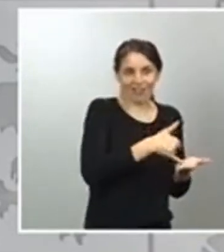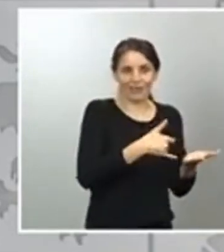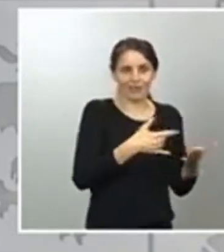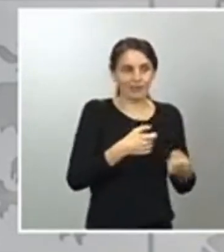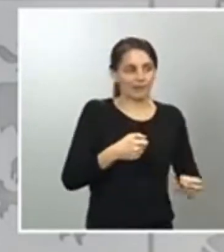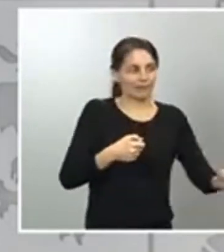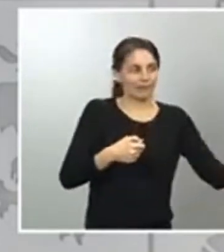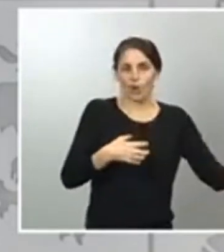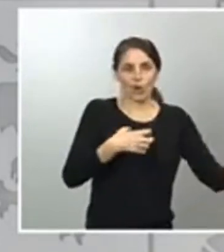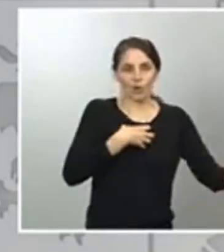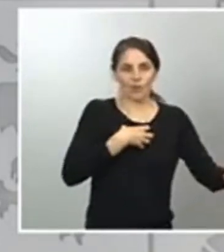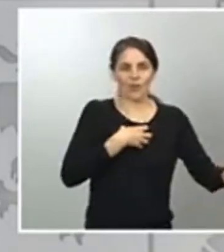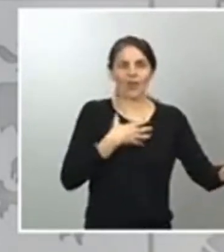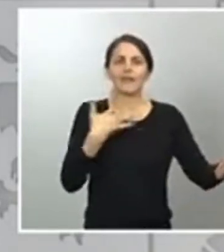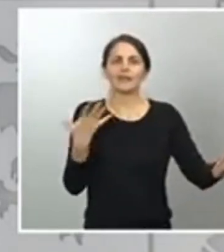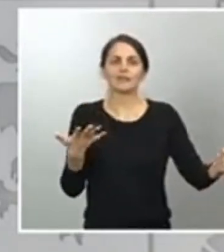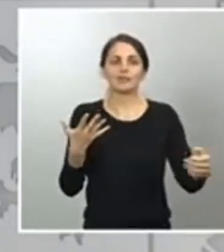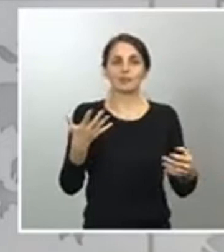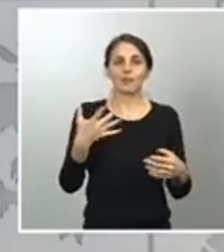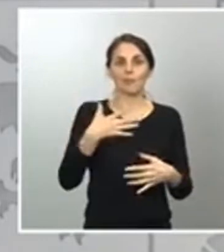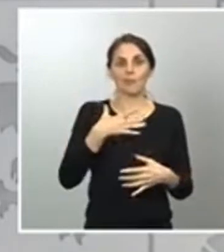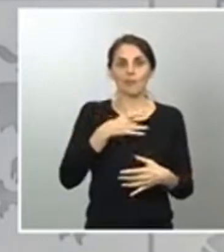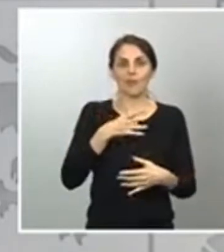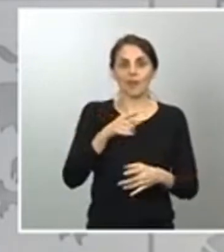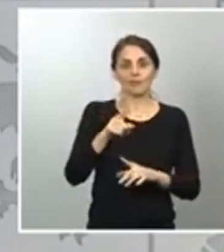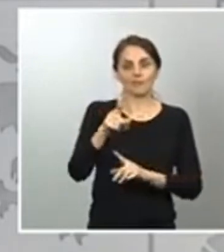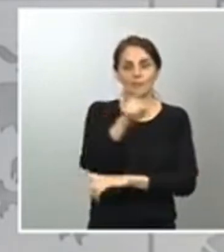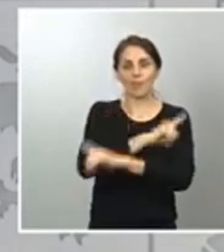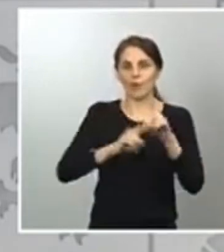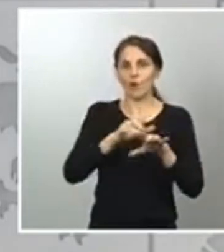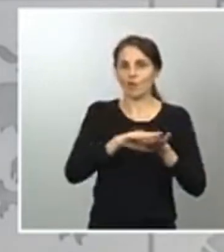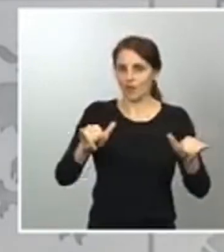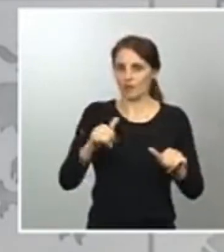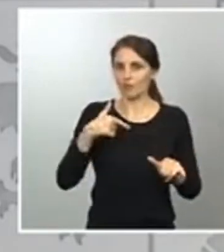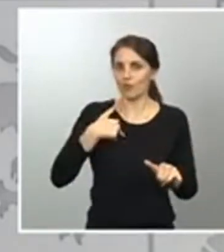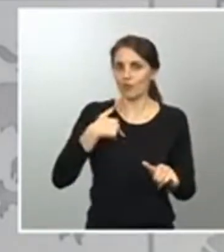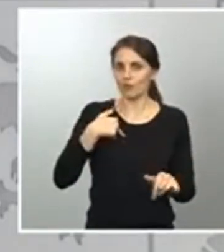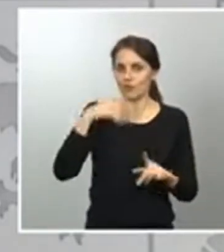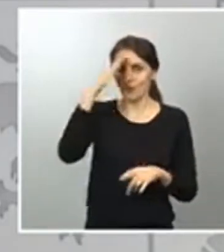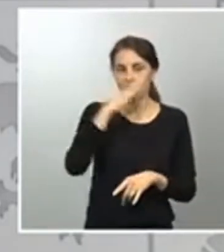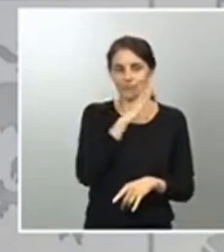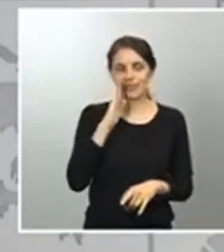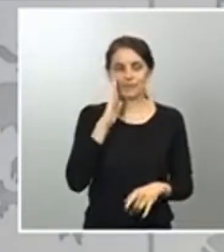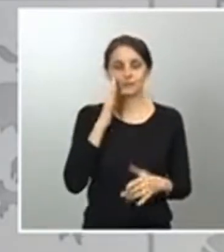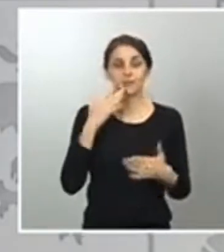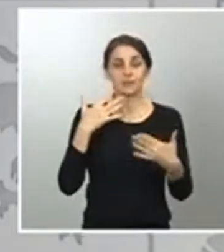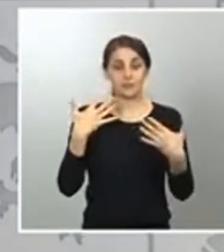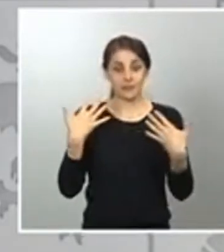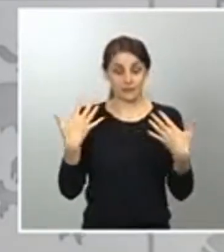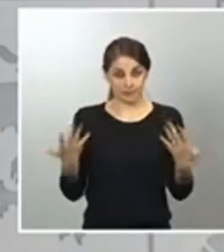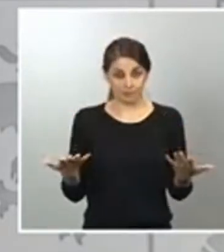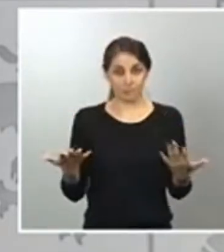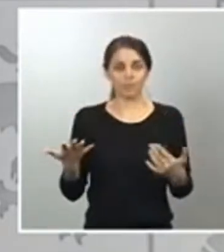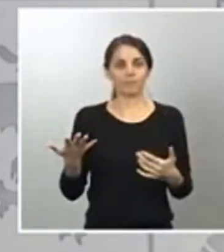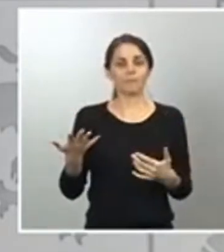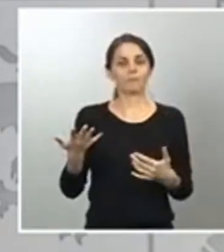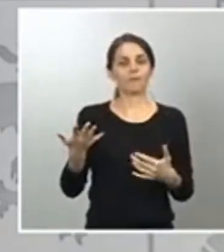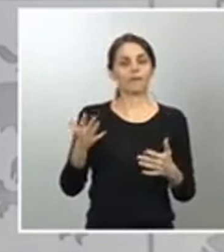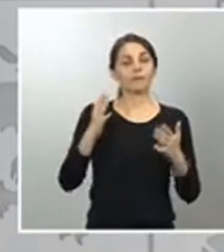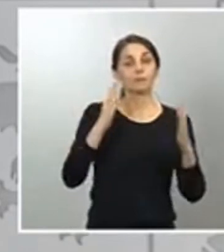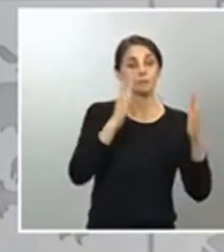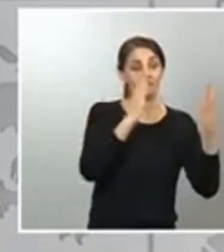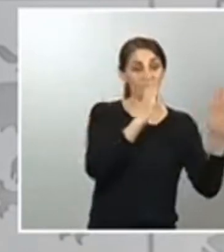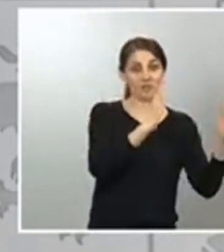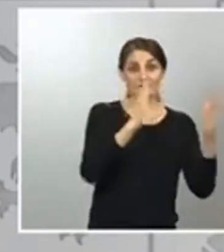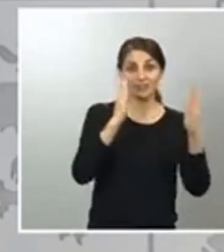puede provocar esta dificultad de conciliación. Bueno, el Gobierno de España, en las distintas fases, lo que va a plantear, en